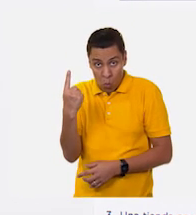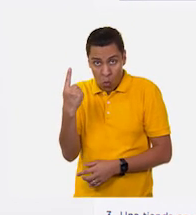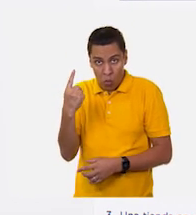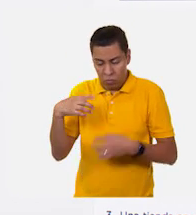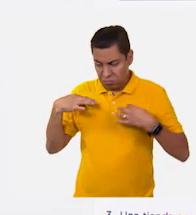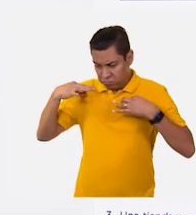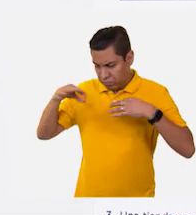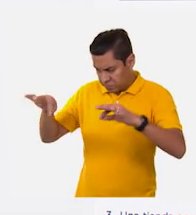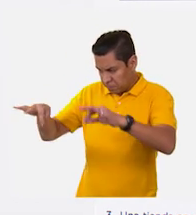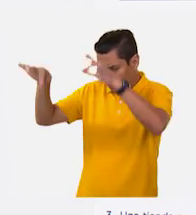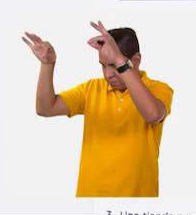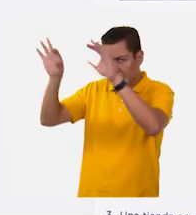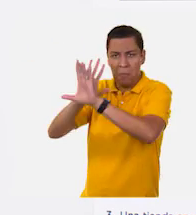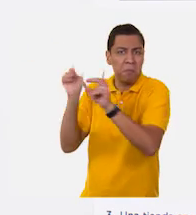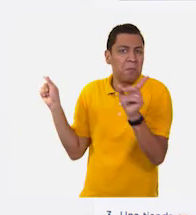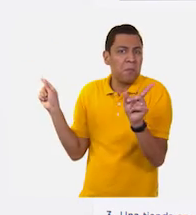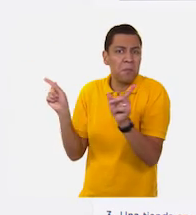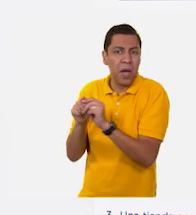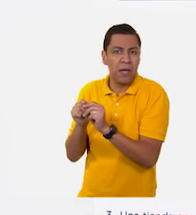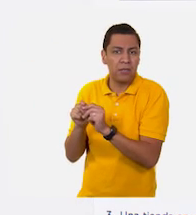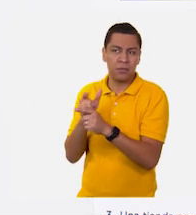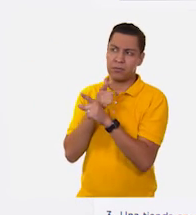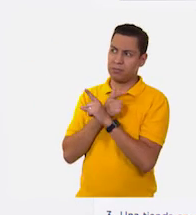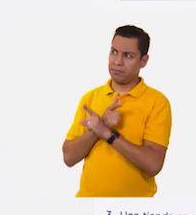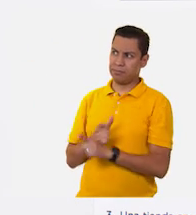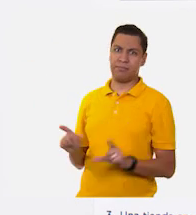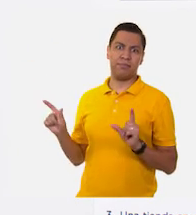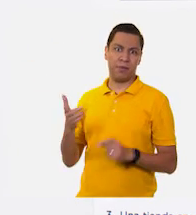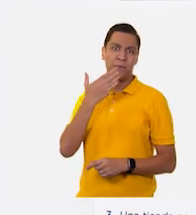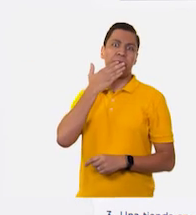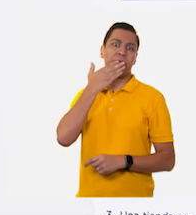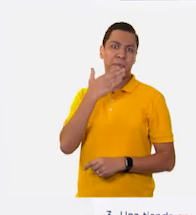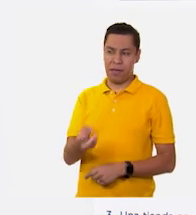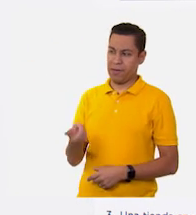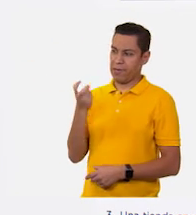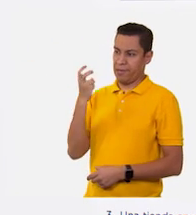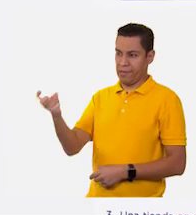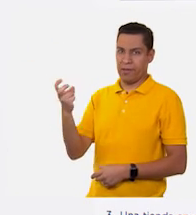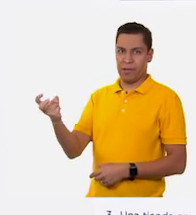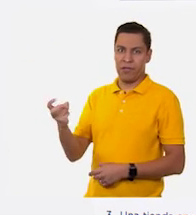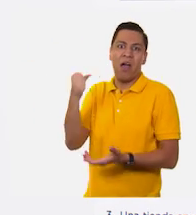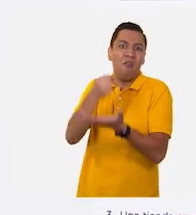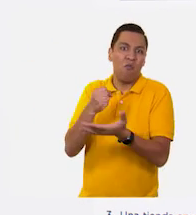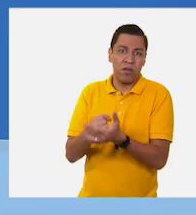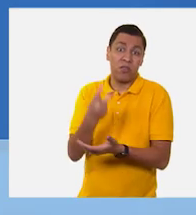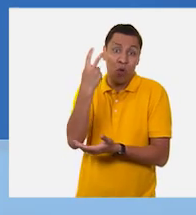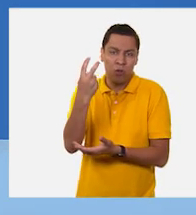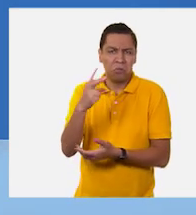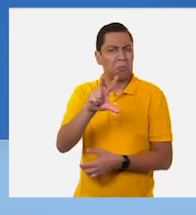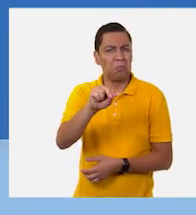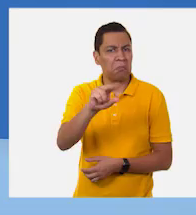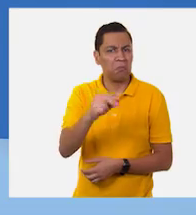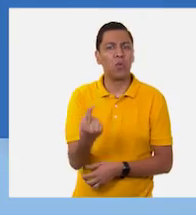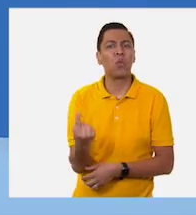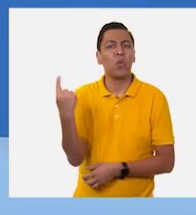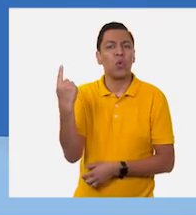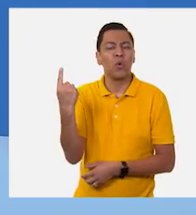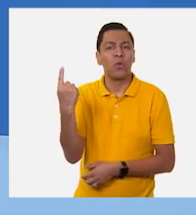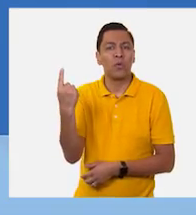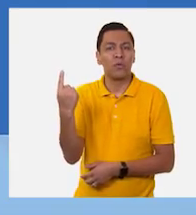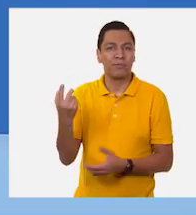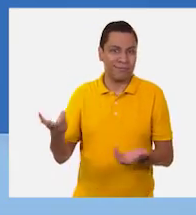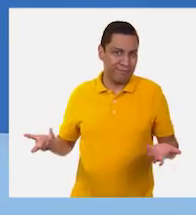pesos. Es así que me parece una mega oferta. ¡Uy! Tienes toda la razón, Jenny.